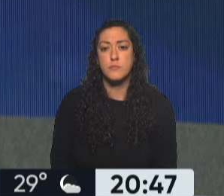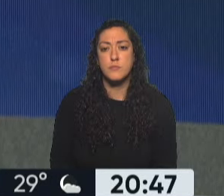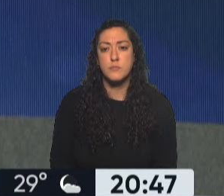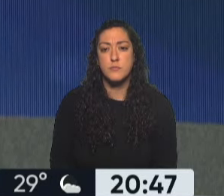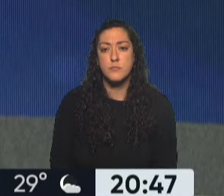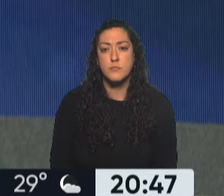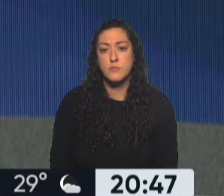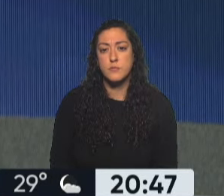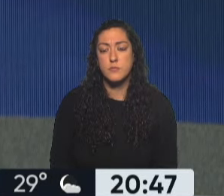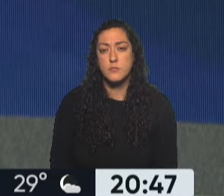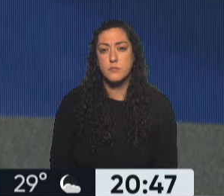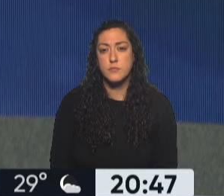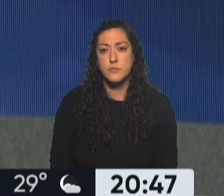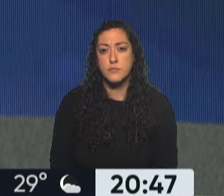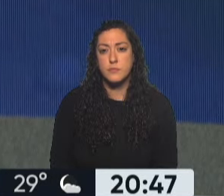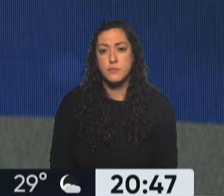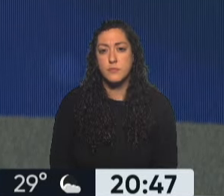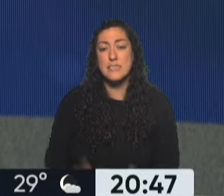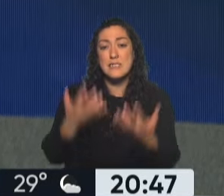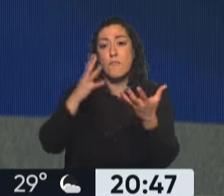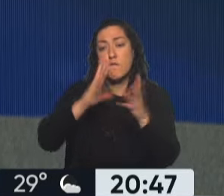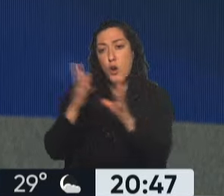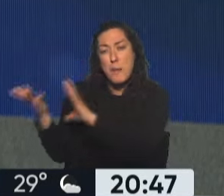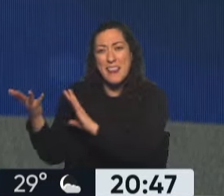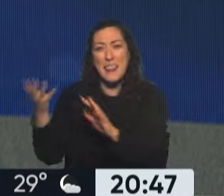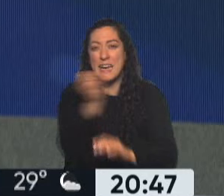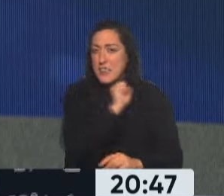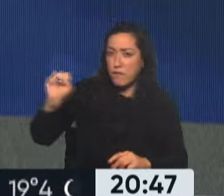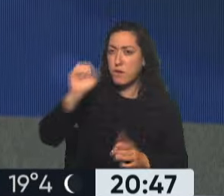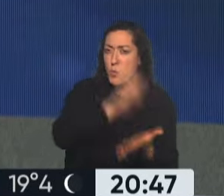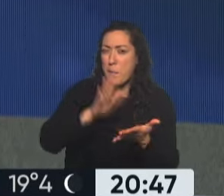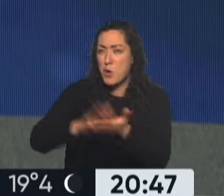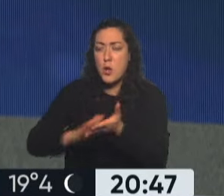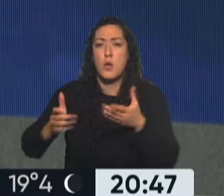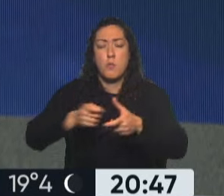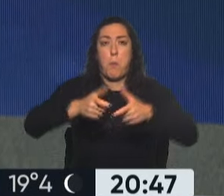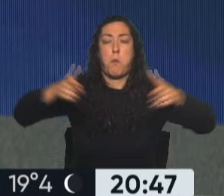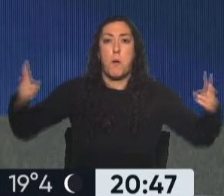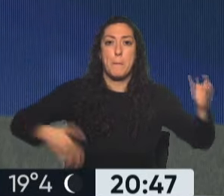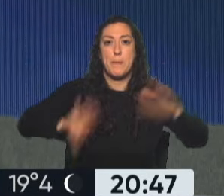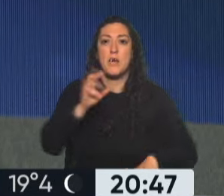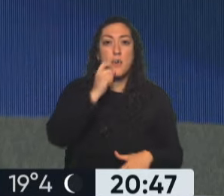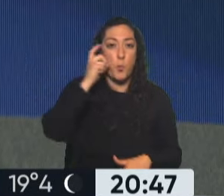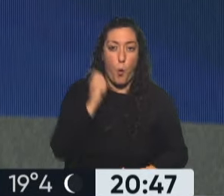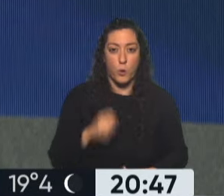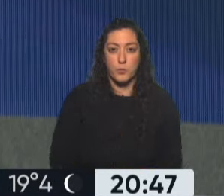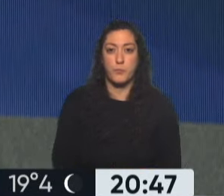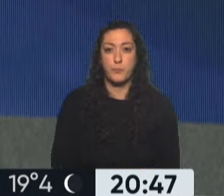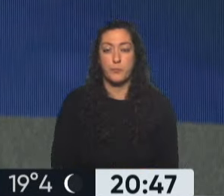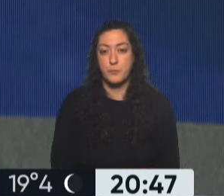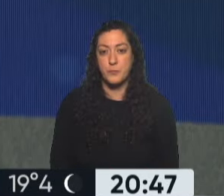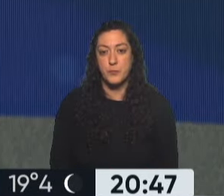Crecen de manera exponencial la cantidad de métodos nuevos de estafas que hay, especialmente en WhatsApp. Los especialistas lo que recomiendan es que